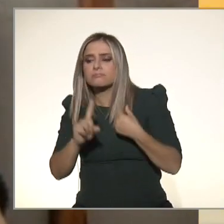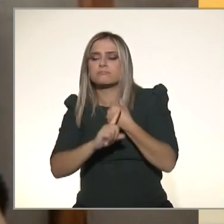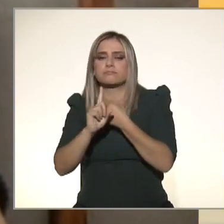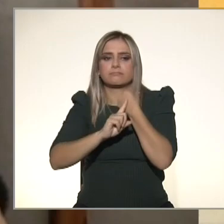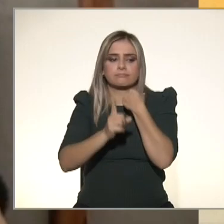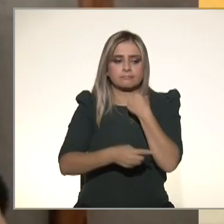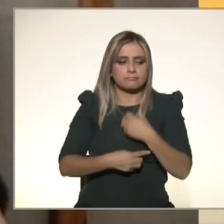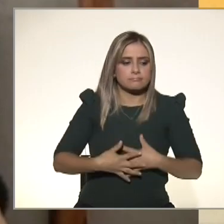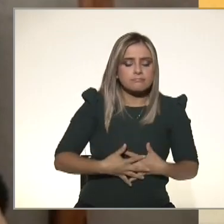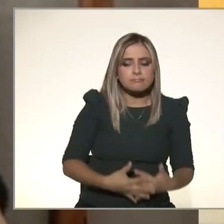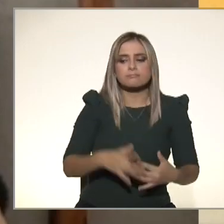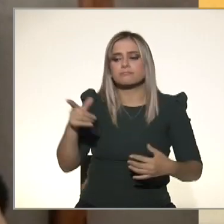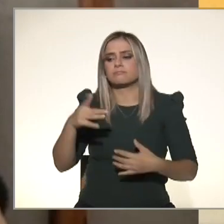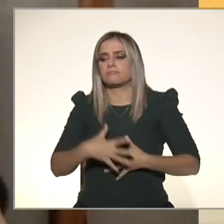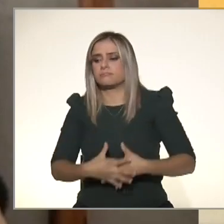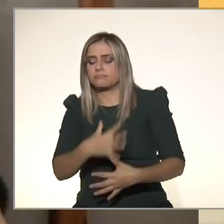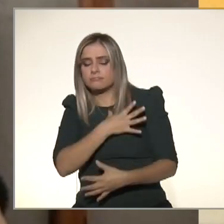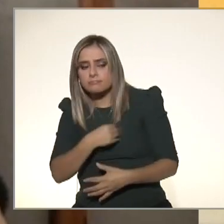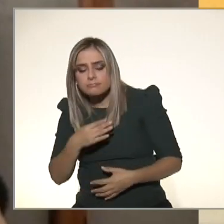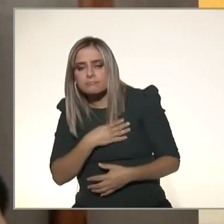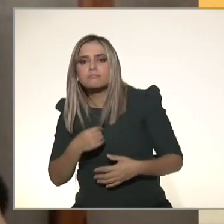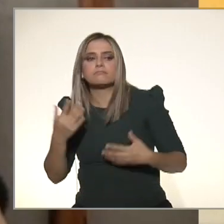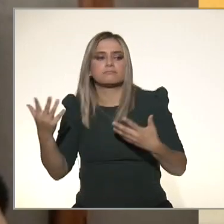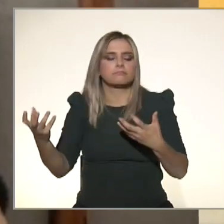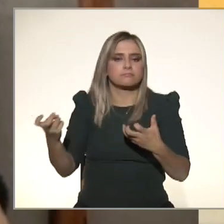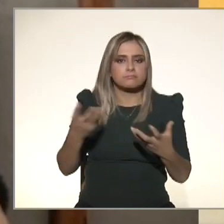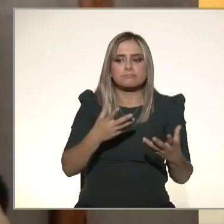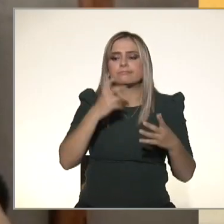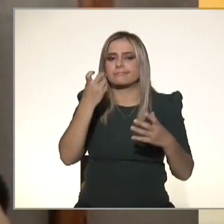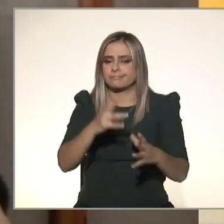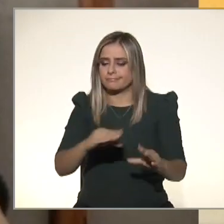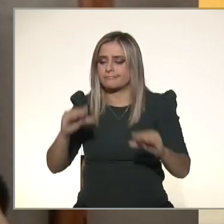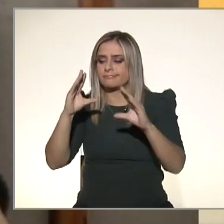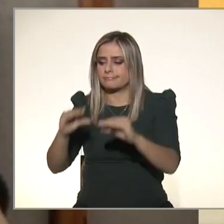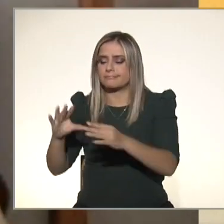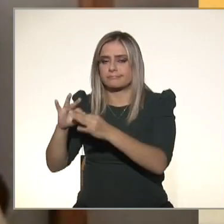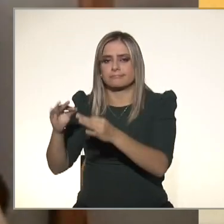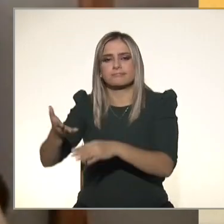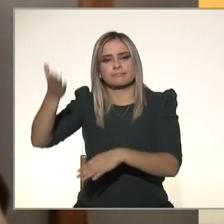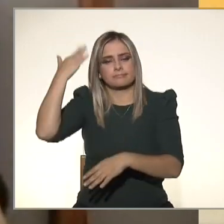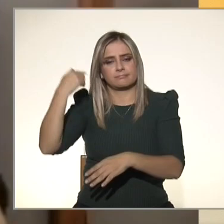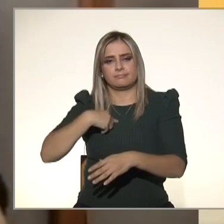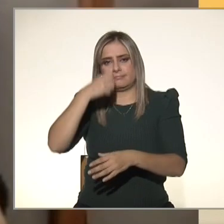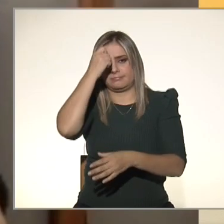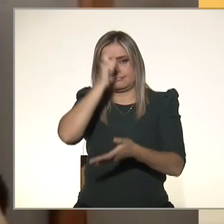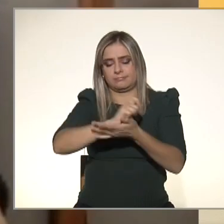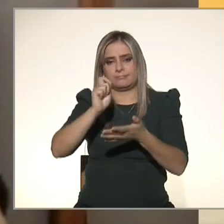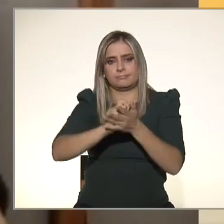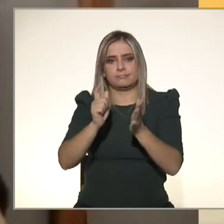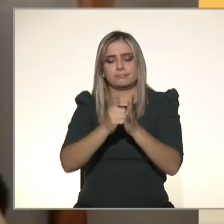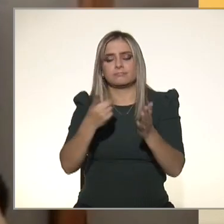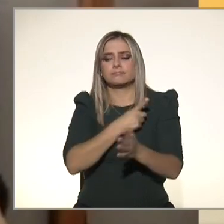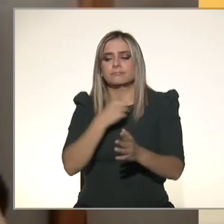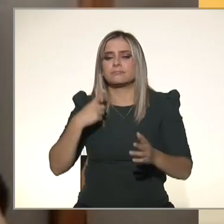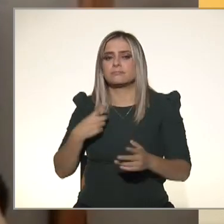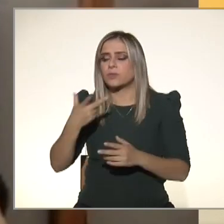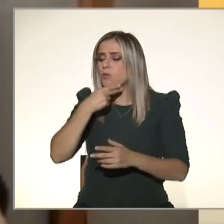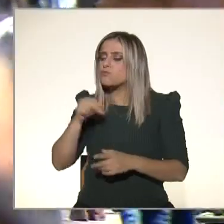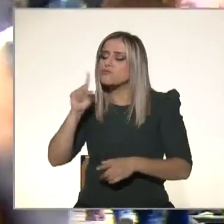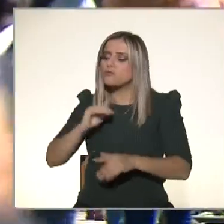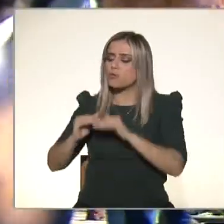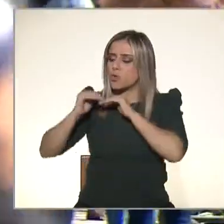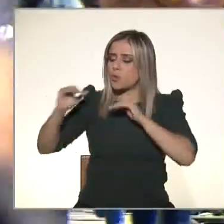reproductiva, ya sea general. Creo que es muy importante, como dije en algún libro mío, avanzar juntos, juntas hacia la